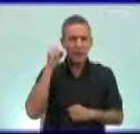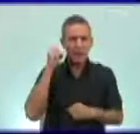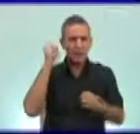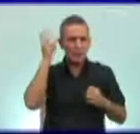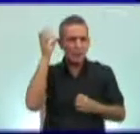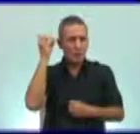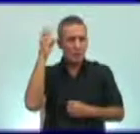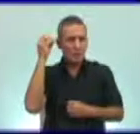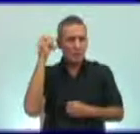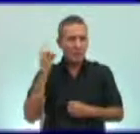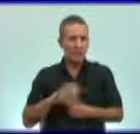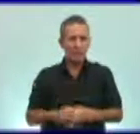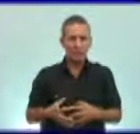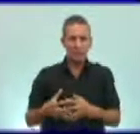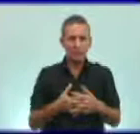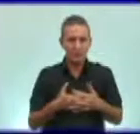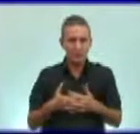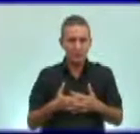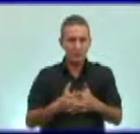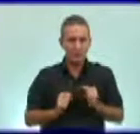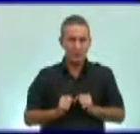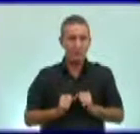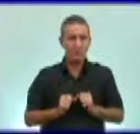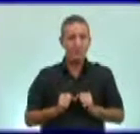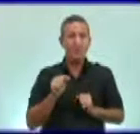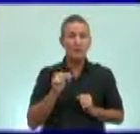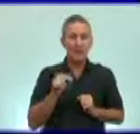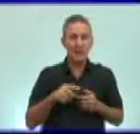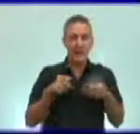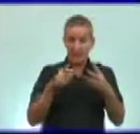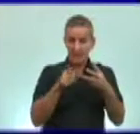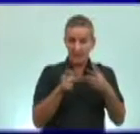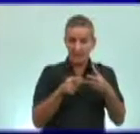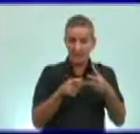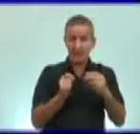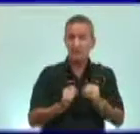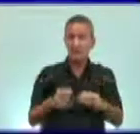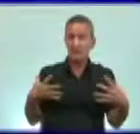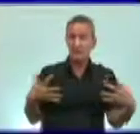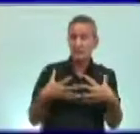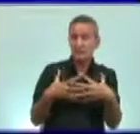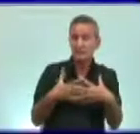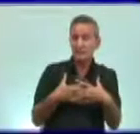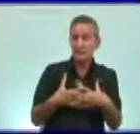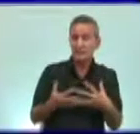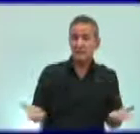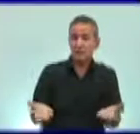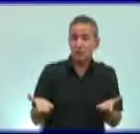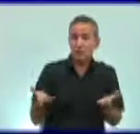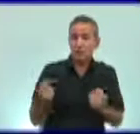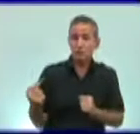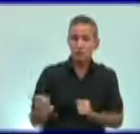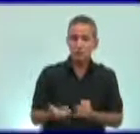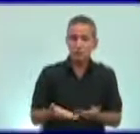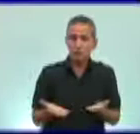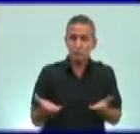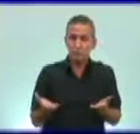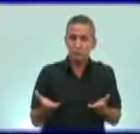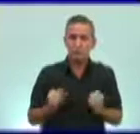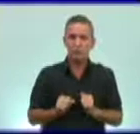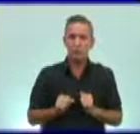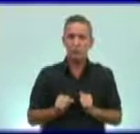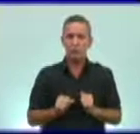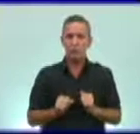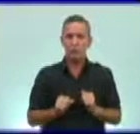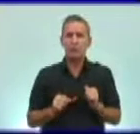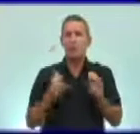este sentido también, pues sencillamente hay un tercer elemento que tiene que ver con que se sostiene sobre fundamentos